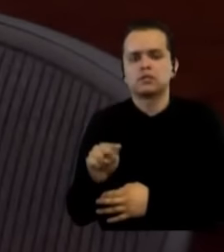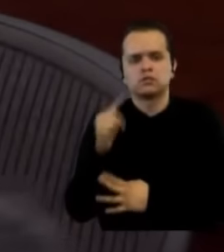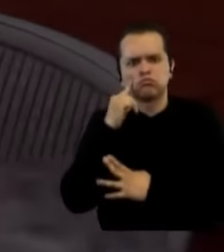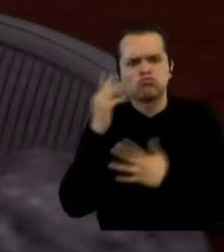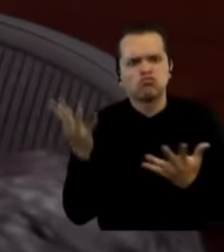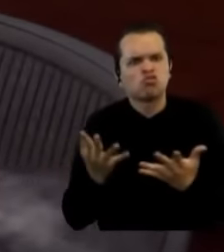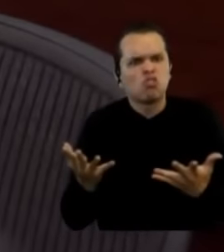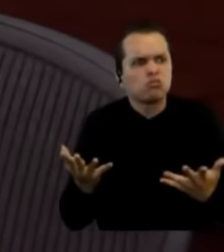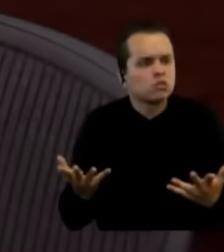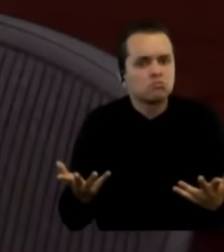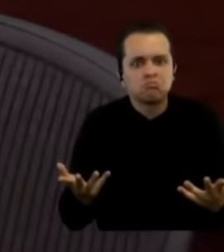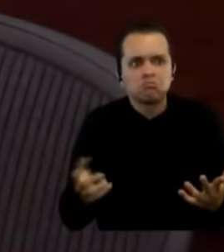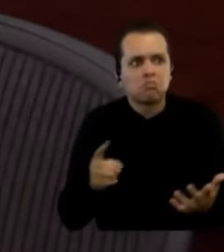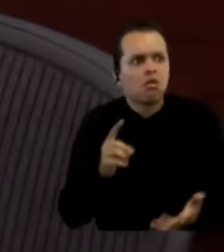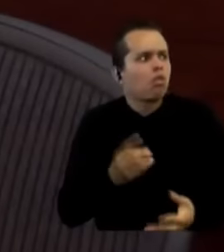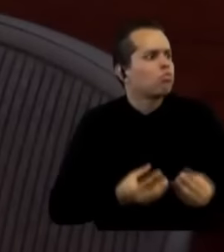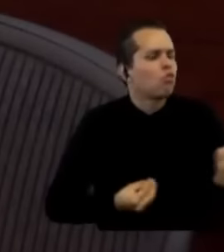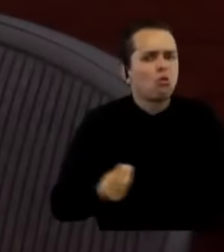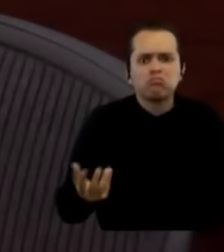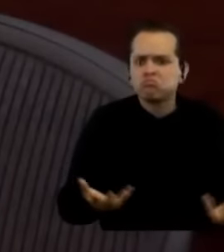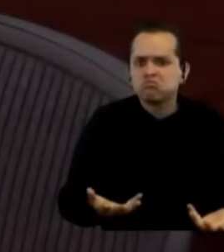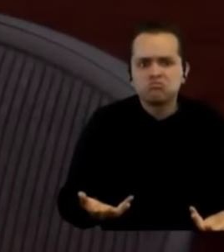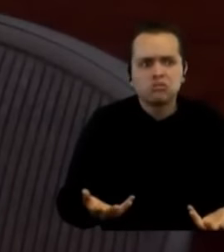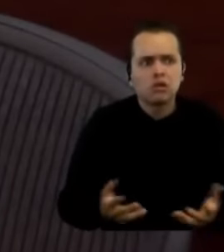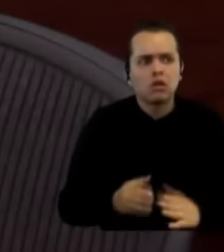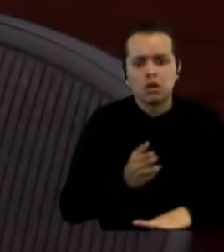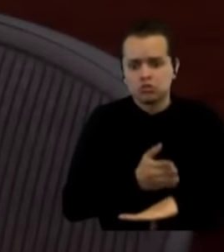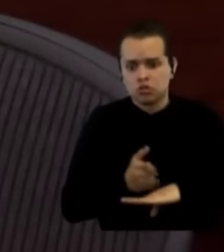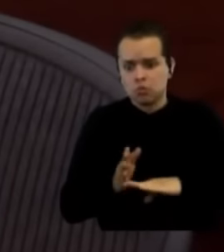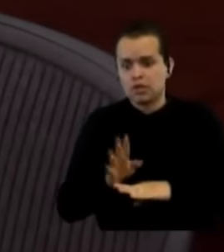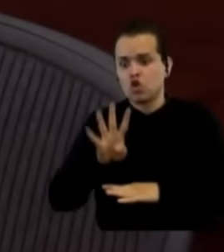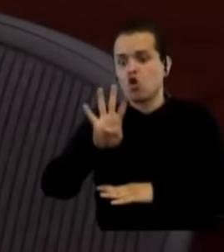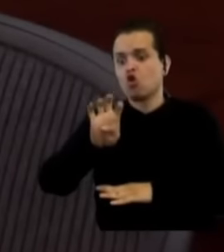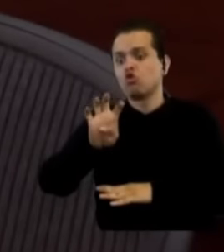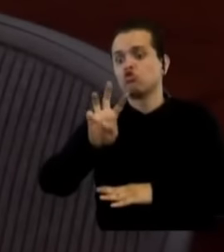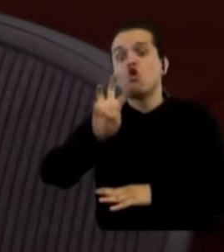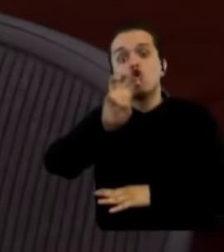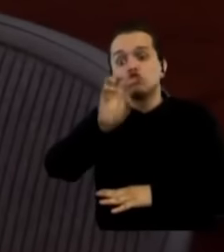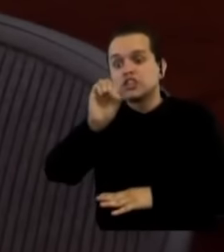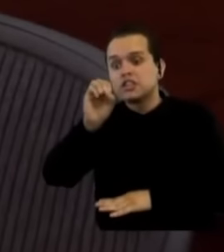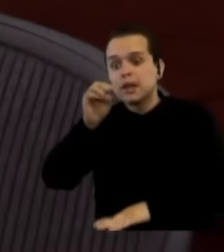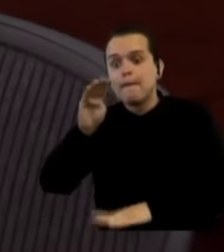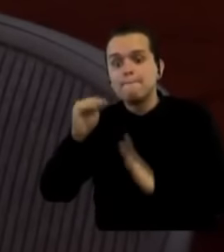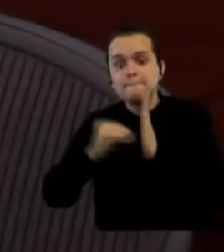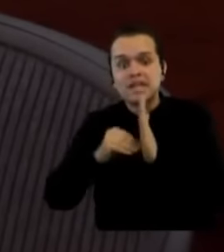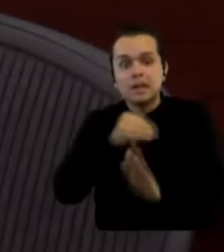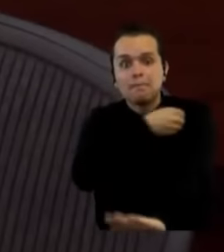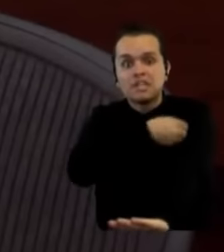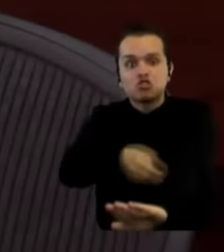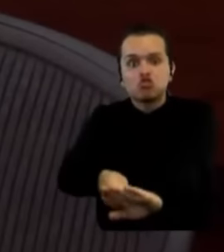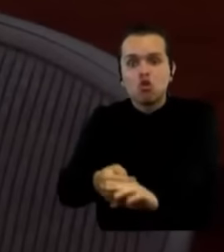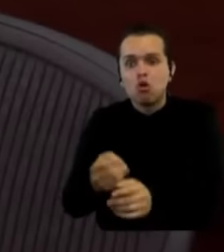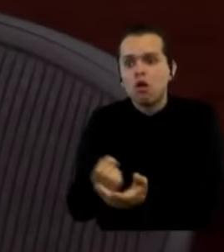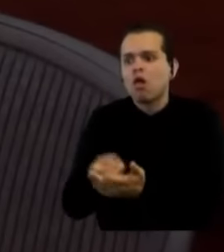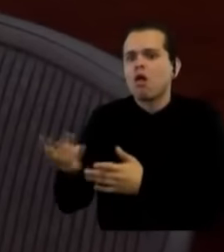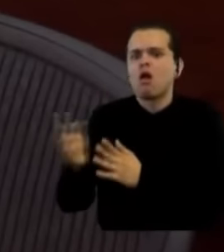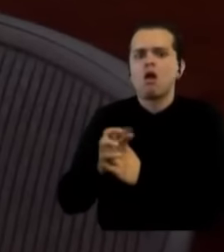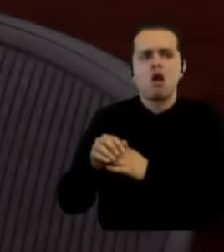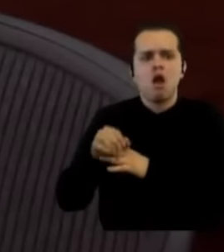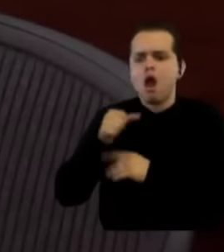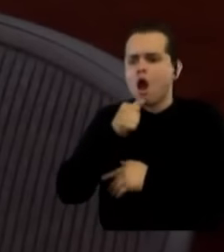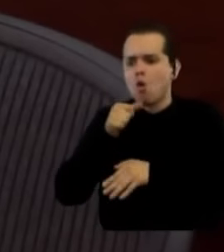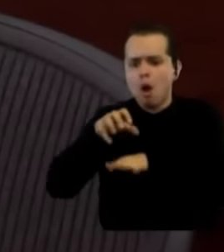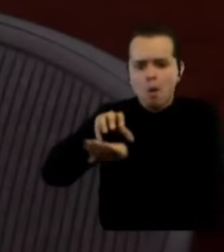qué se hizo después de haberse gastado 80 mil millones de pesos en unos